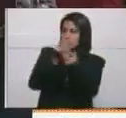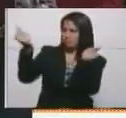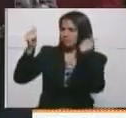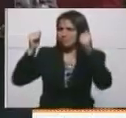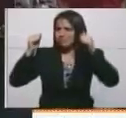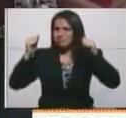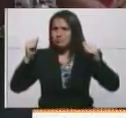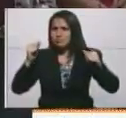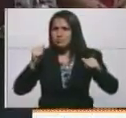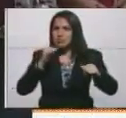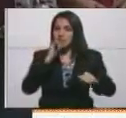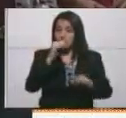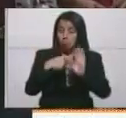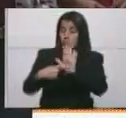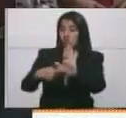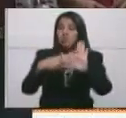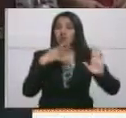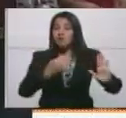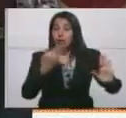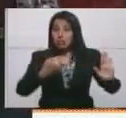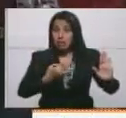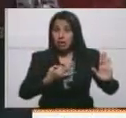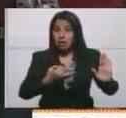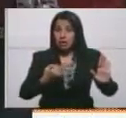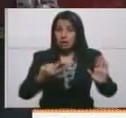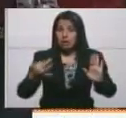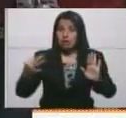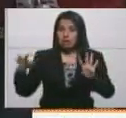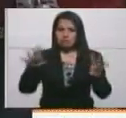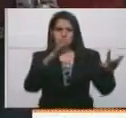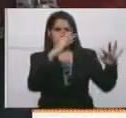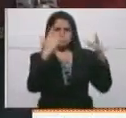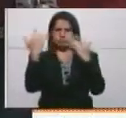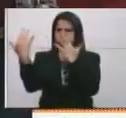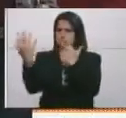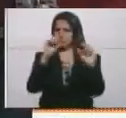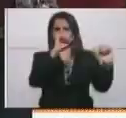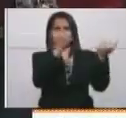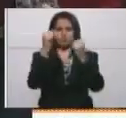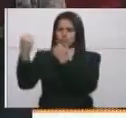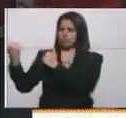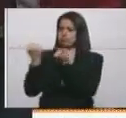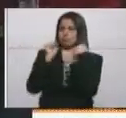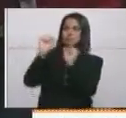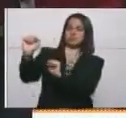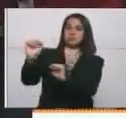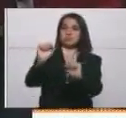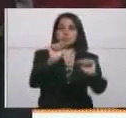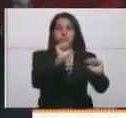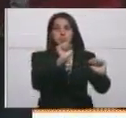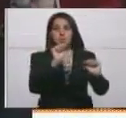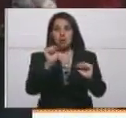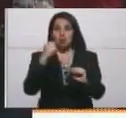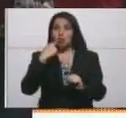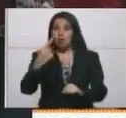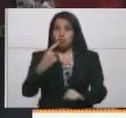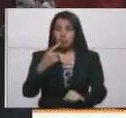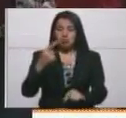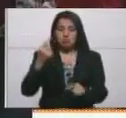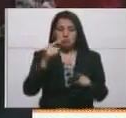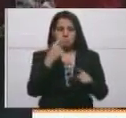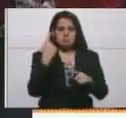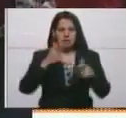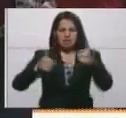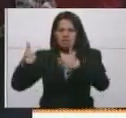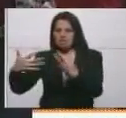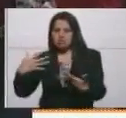estabas denunciando ahorita, Diosdado, las ofertas engañosas de un candidato burgués por aquí, de otro candidato por